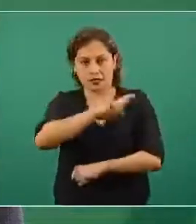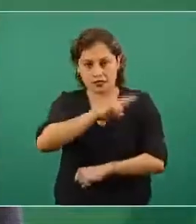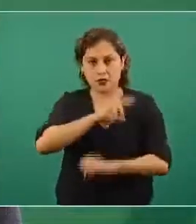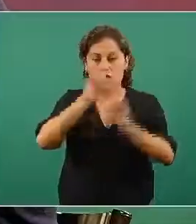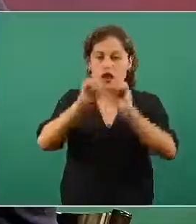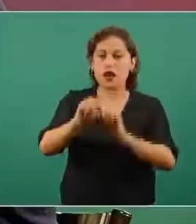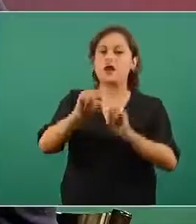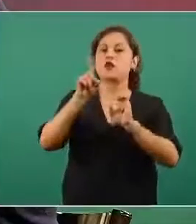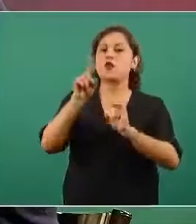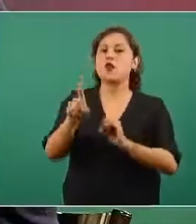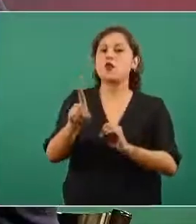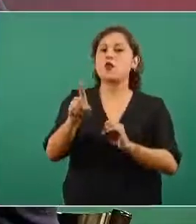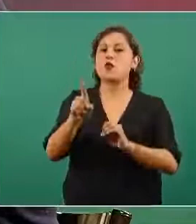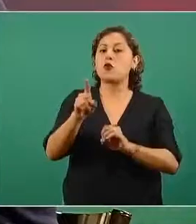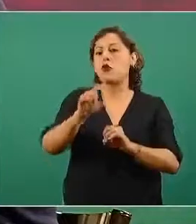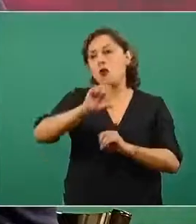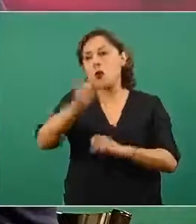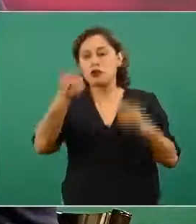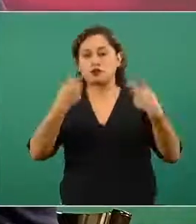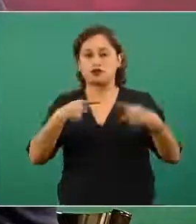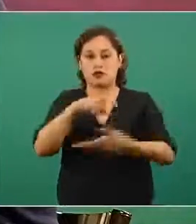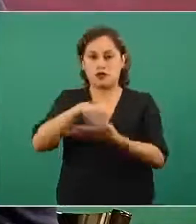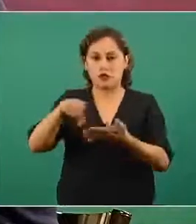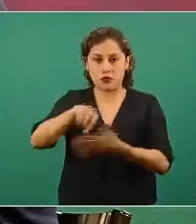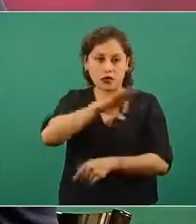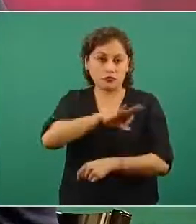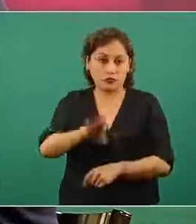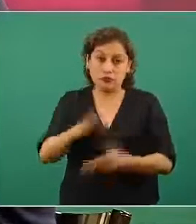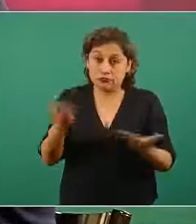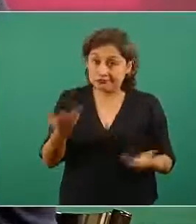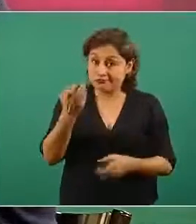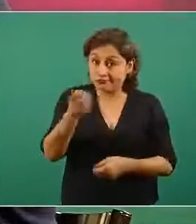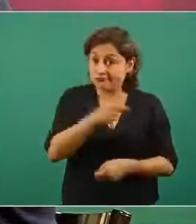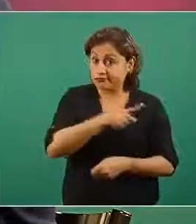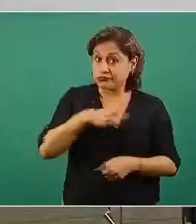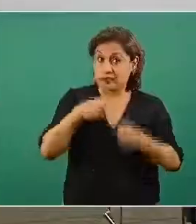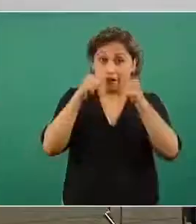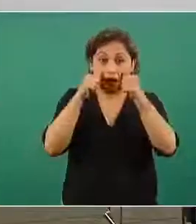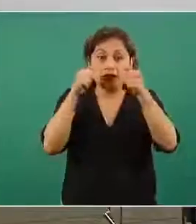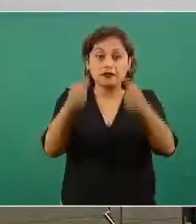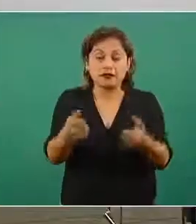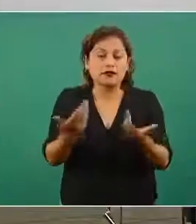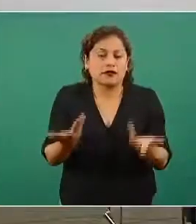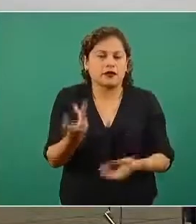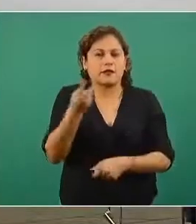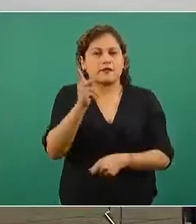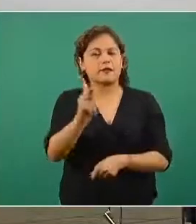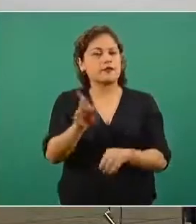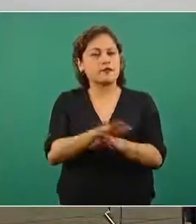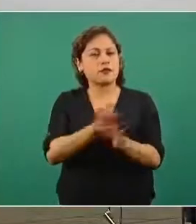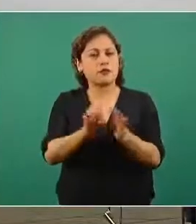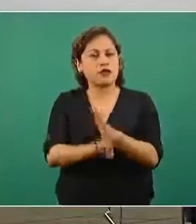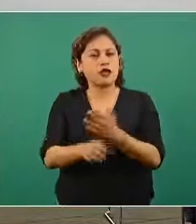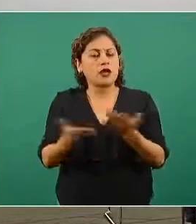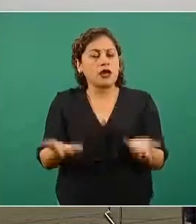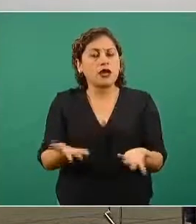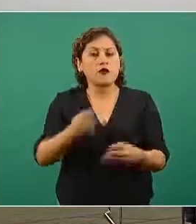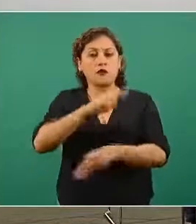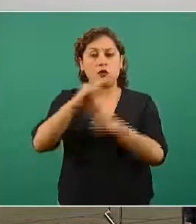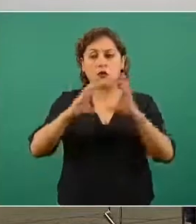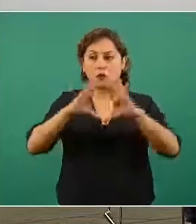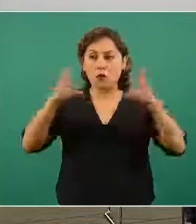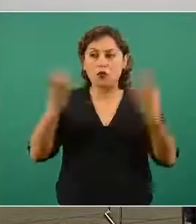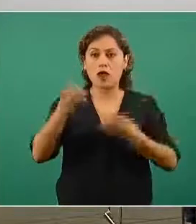a través de terceros. Pero lógicamente eso no quiere decir que en la medida que la producción mundial de vacunas se incremente,